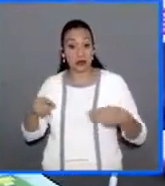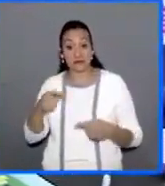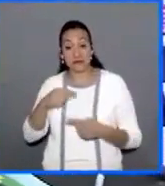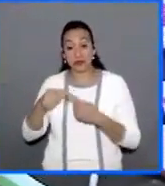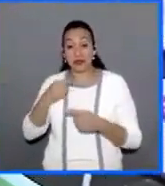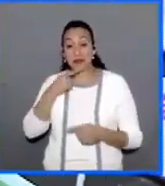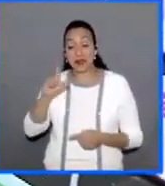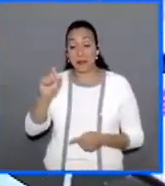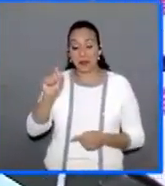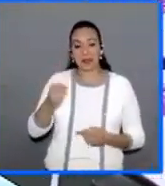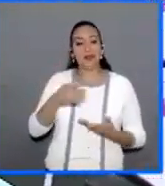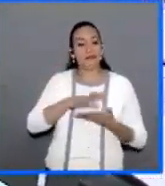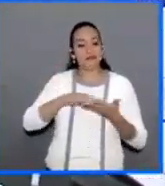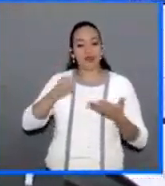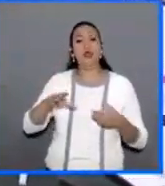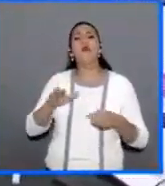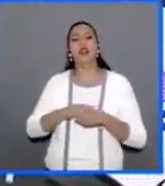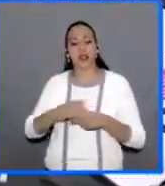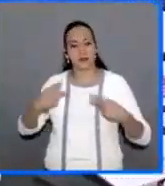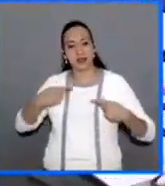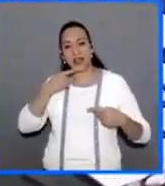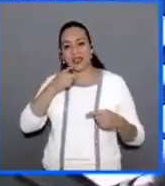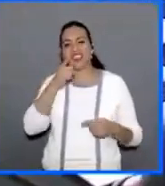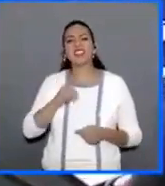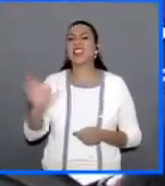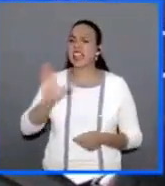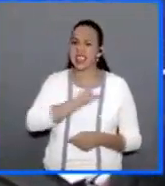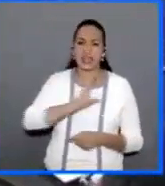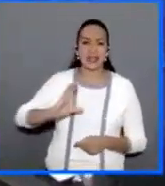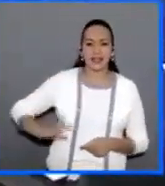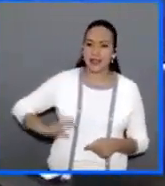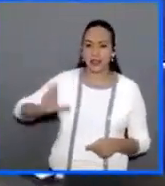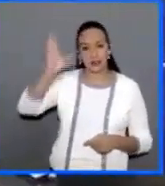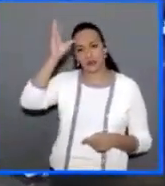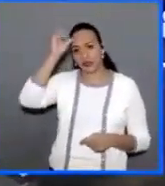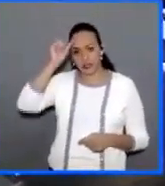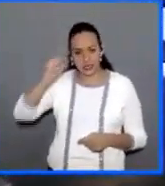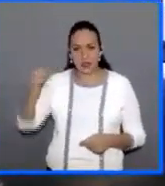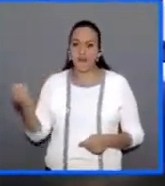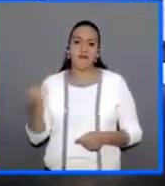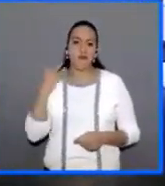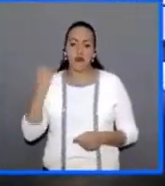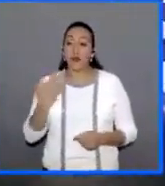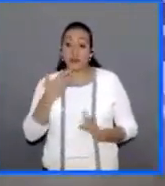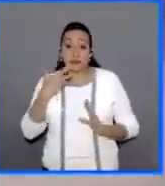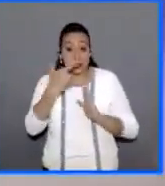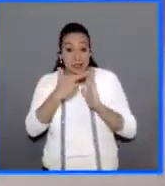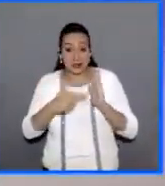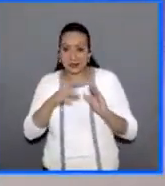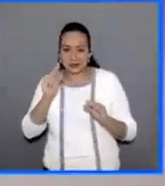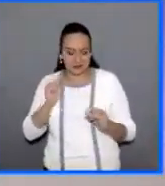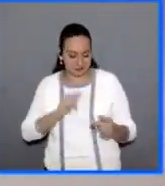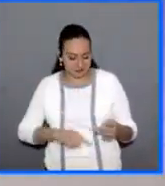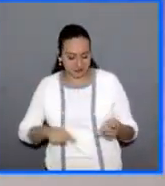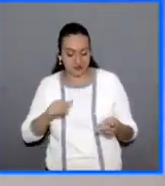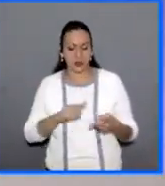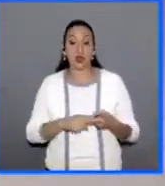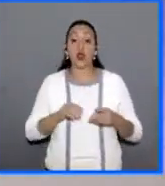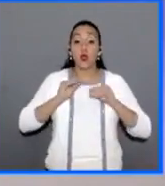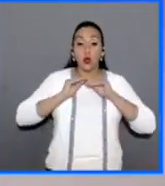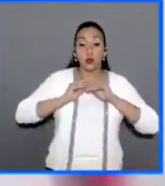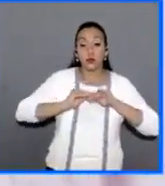que ver con la participación de candidatos en foros que no cumplieron con las reglas fijadas por el INE, distribución de